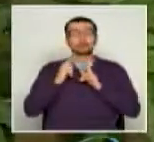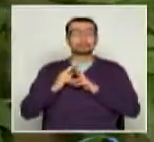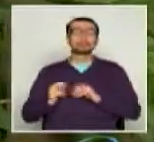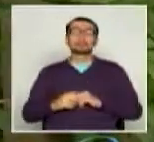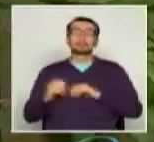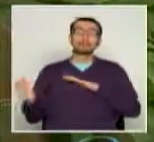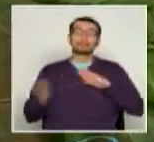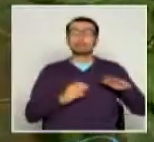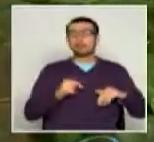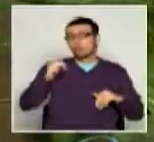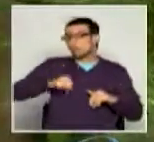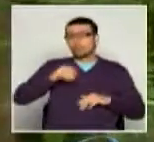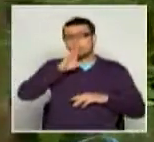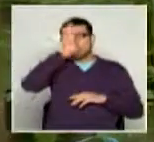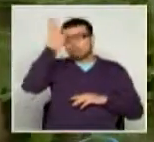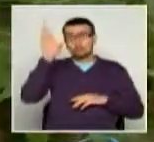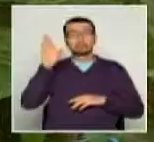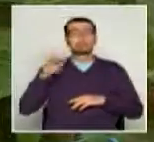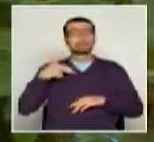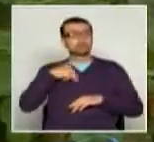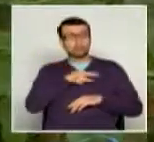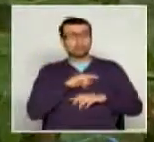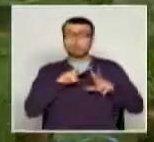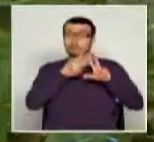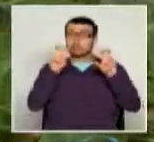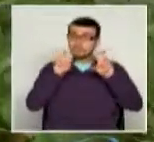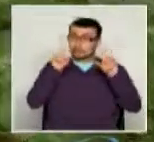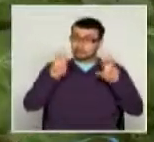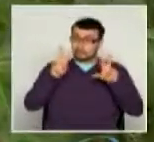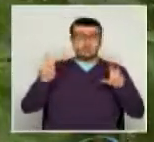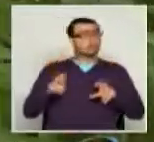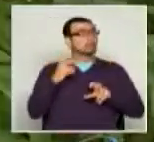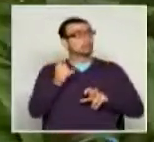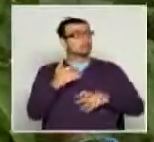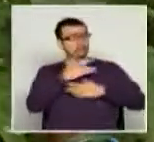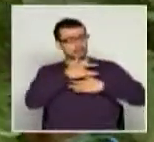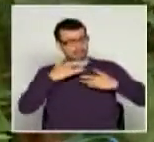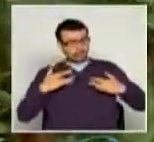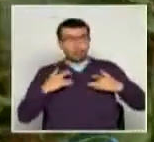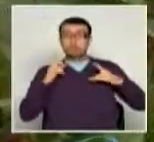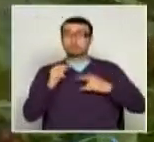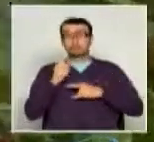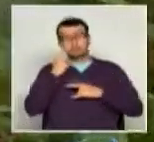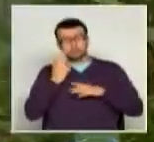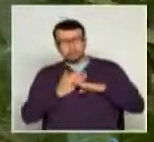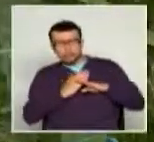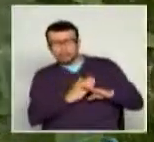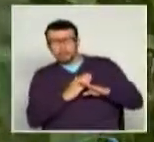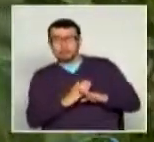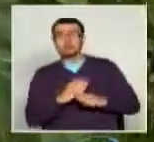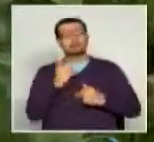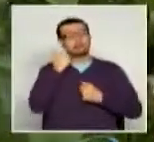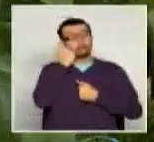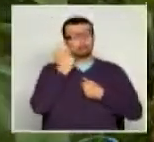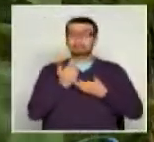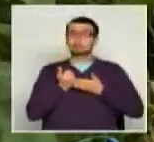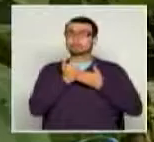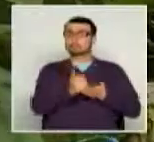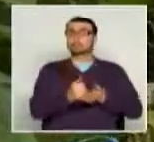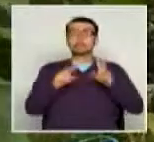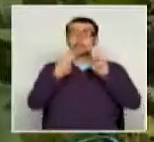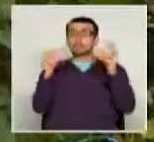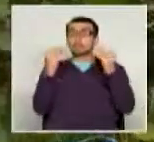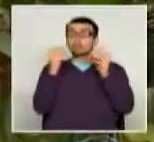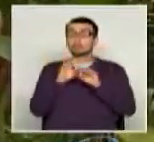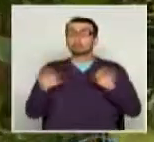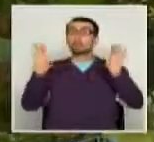costumbre, llevando con ustedes diferentes temas de salud y de prevención, y vamos a estar hablando de un tema muy importante que